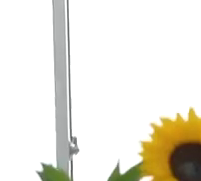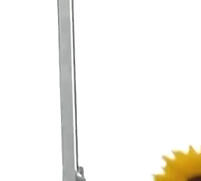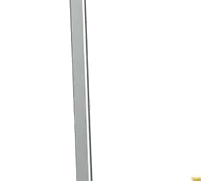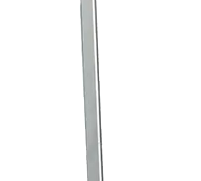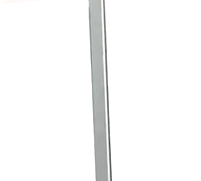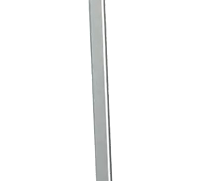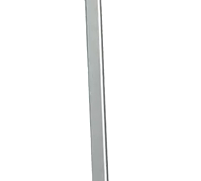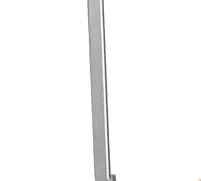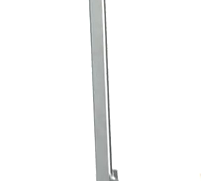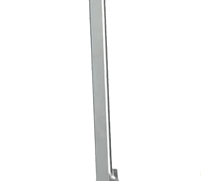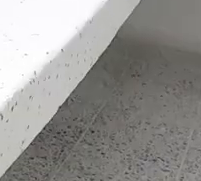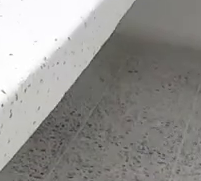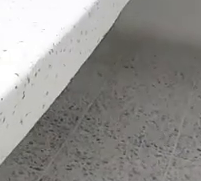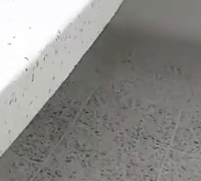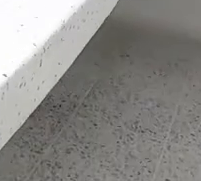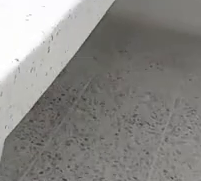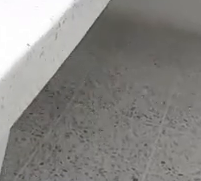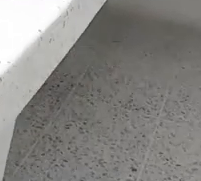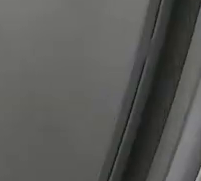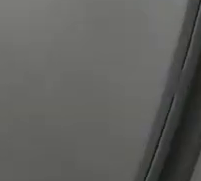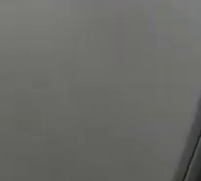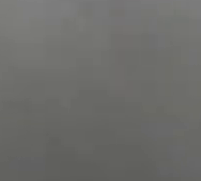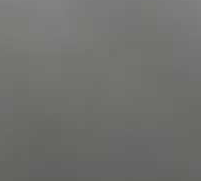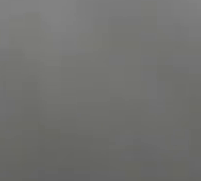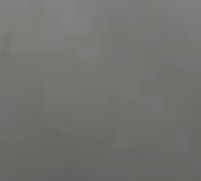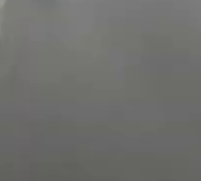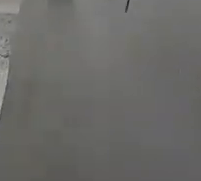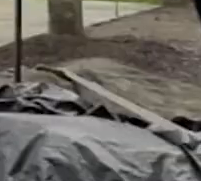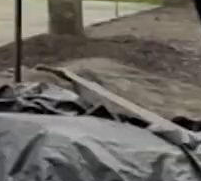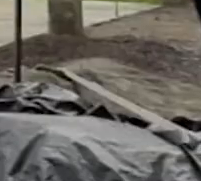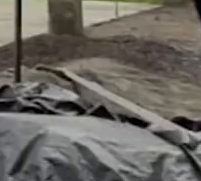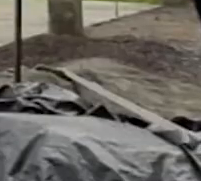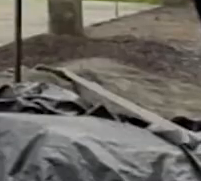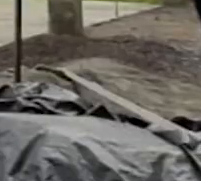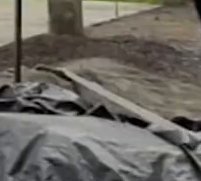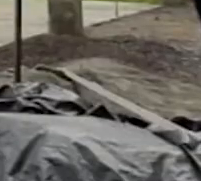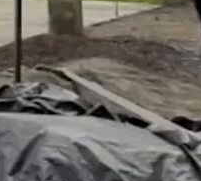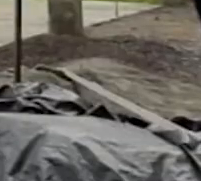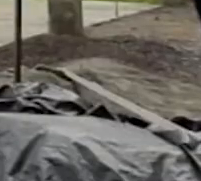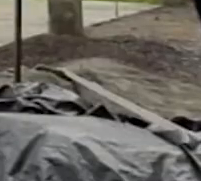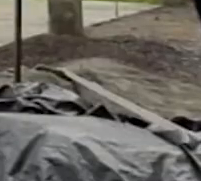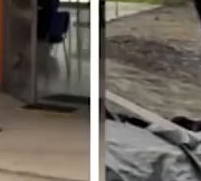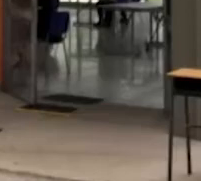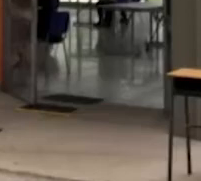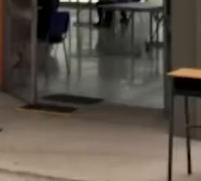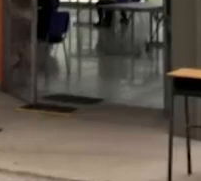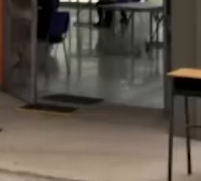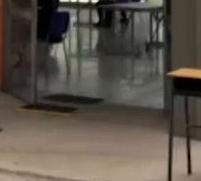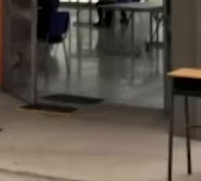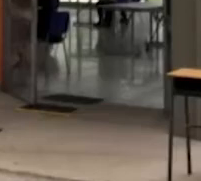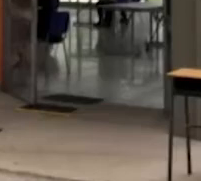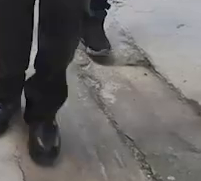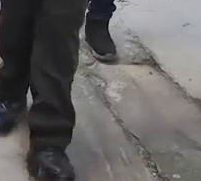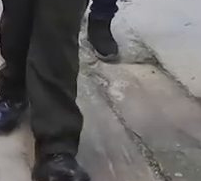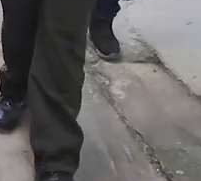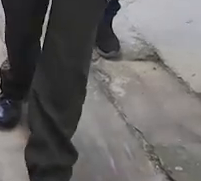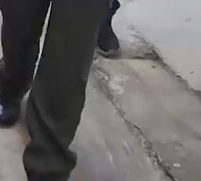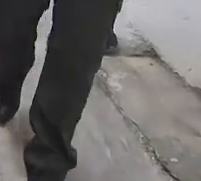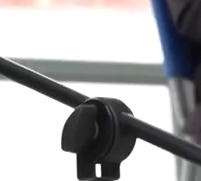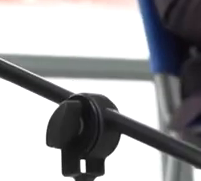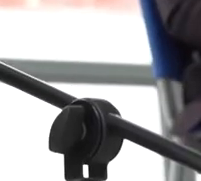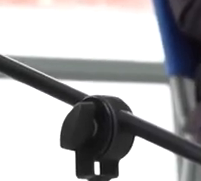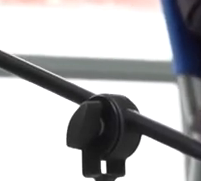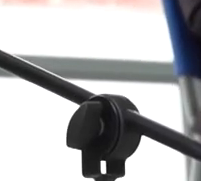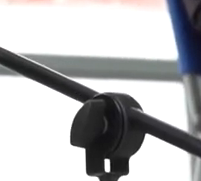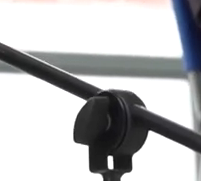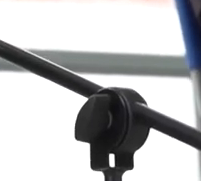de las obras del país para poder cumplirle a los niños, niñas y jóvenes, y adicionalmente trabajar mejoramientos rurales. Justamente, la obra que hoy estamos inaugurando